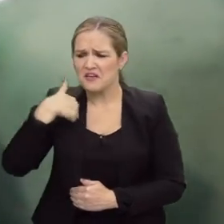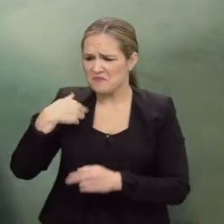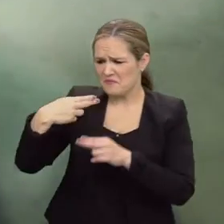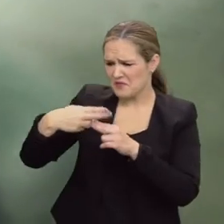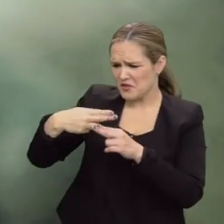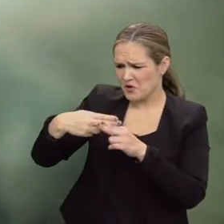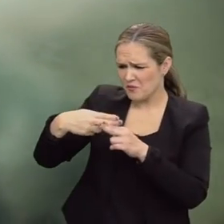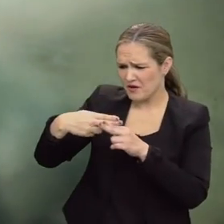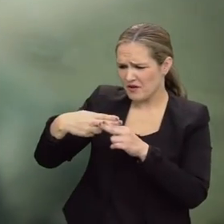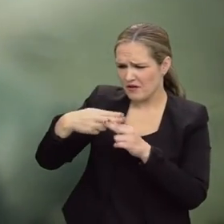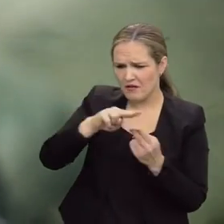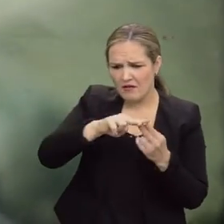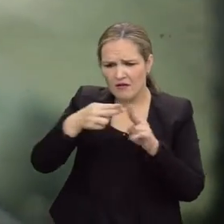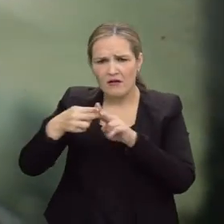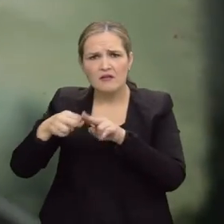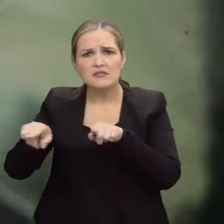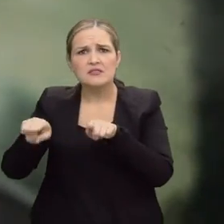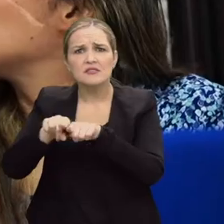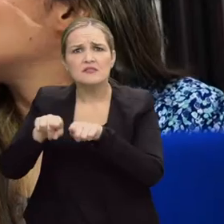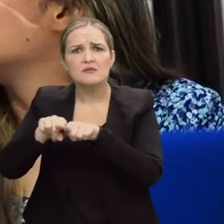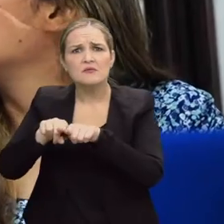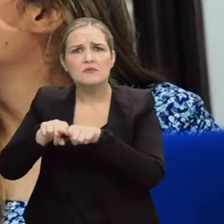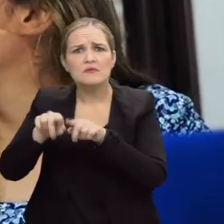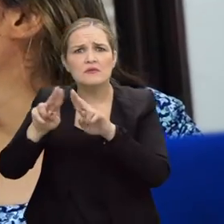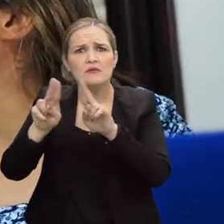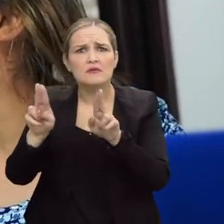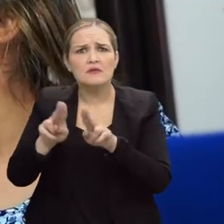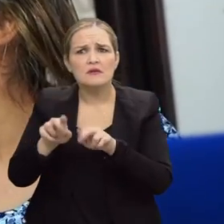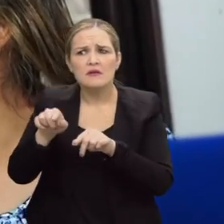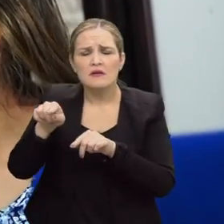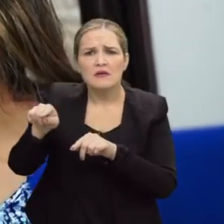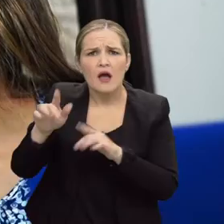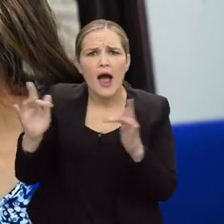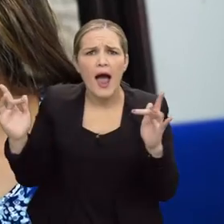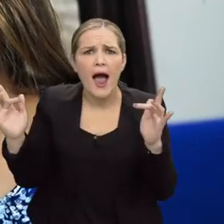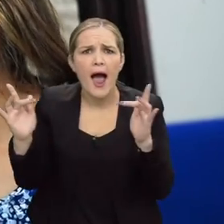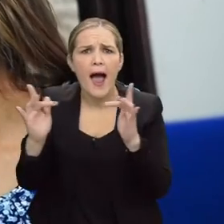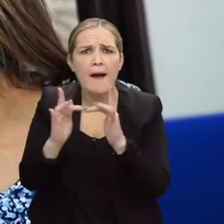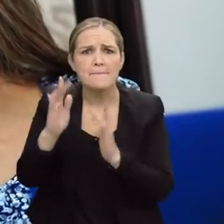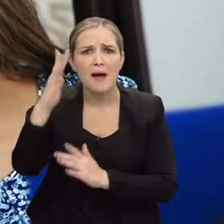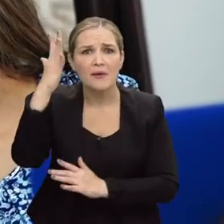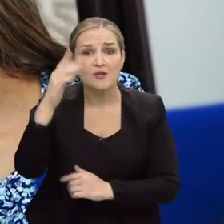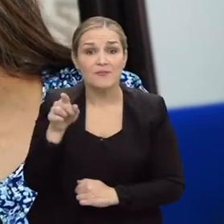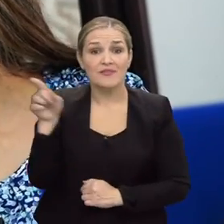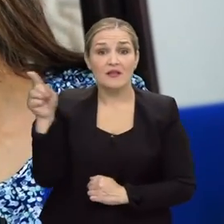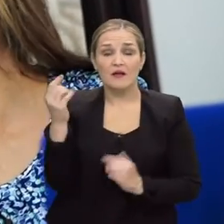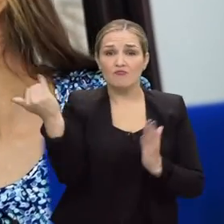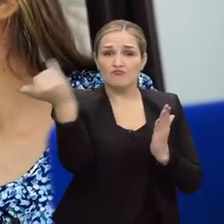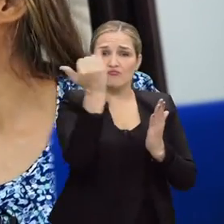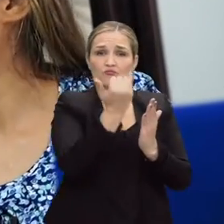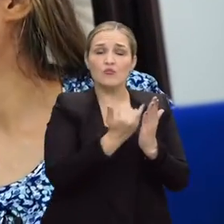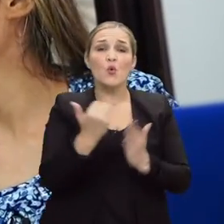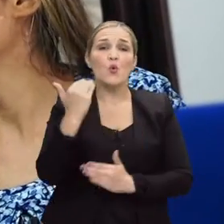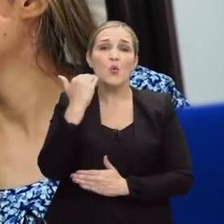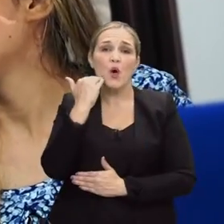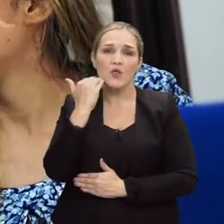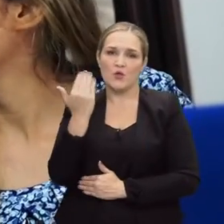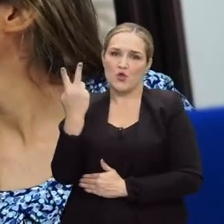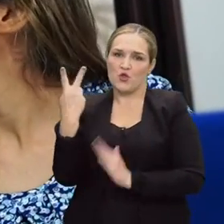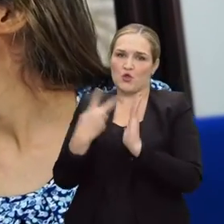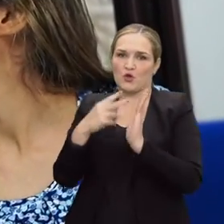me doy cuenta que significa amarillo. Este cuadro lo hizo mi papá en el